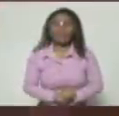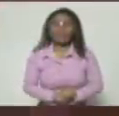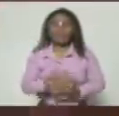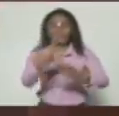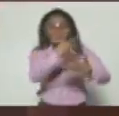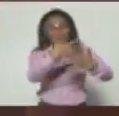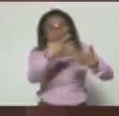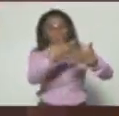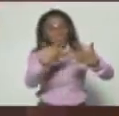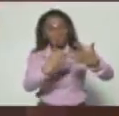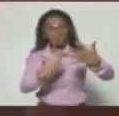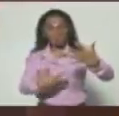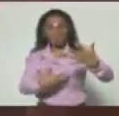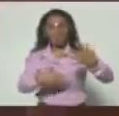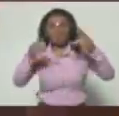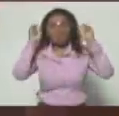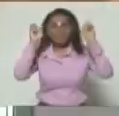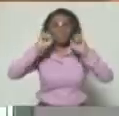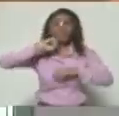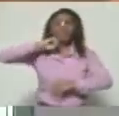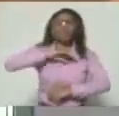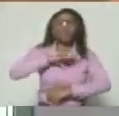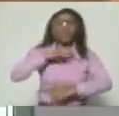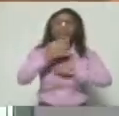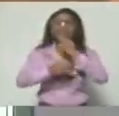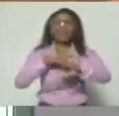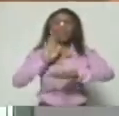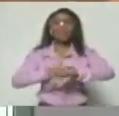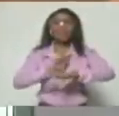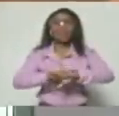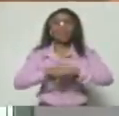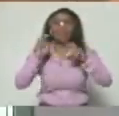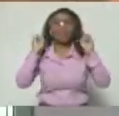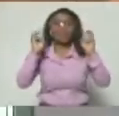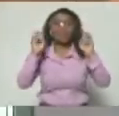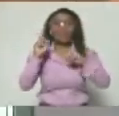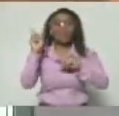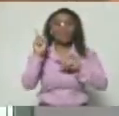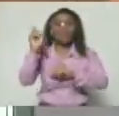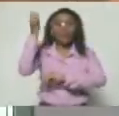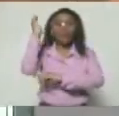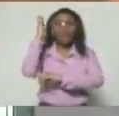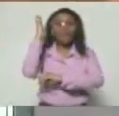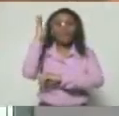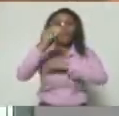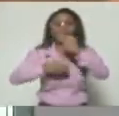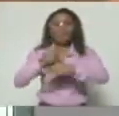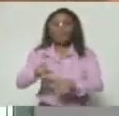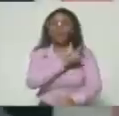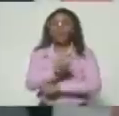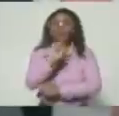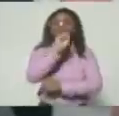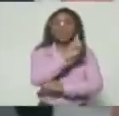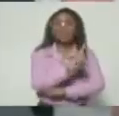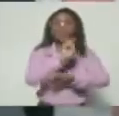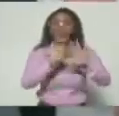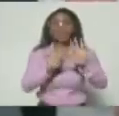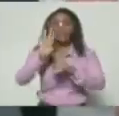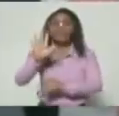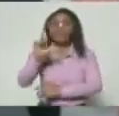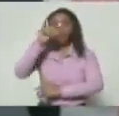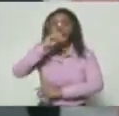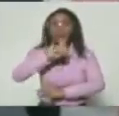descripción de los hechos históricos que acontecieron en torno a este Congreso Anfictiónico que hoy cumple 195